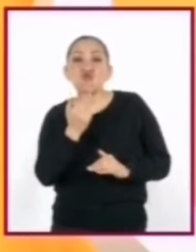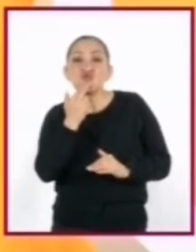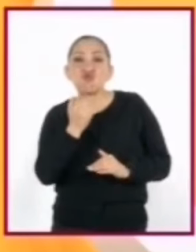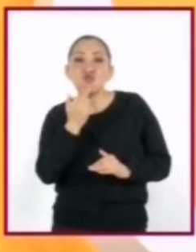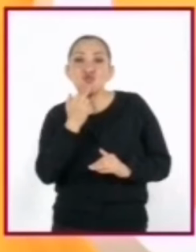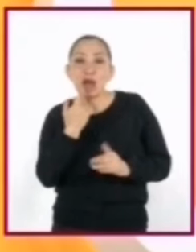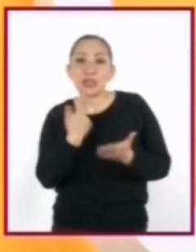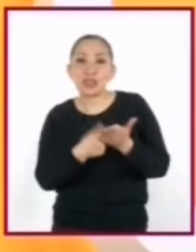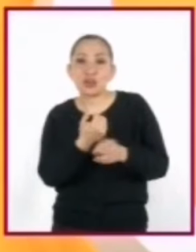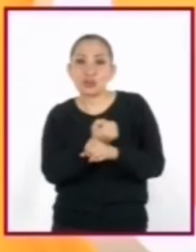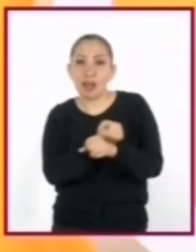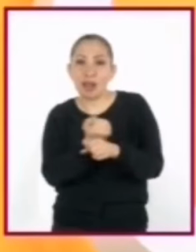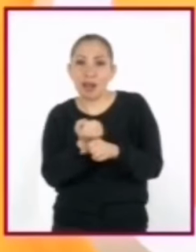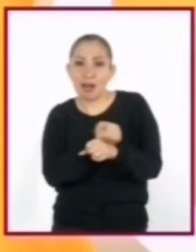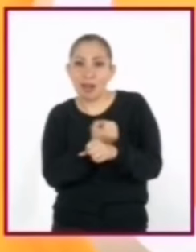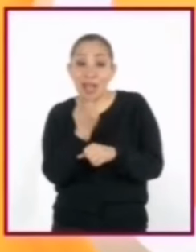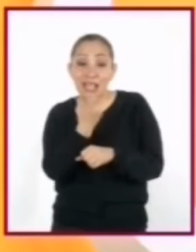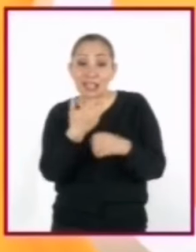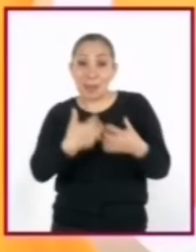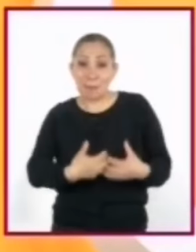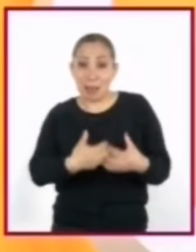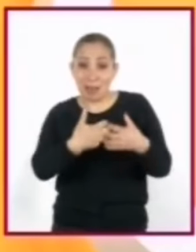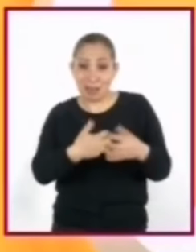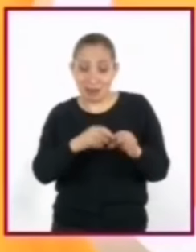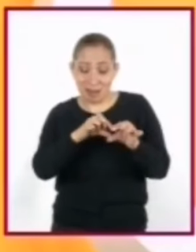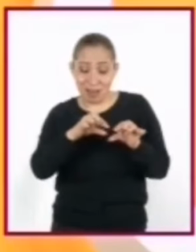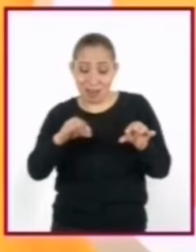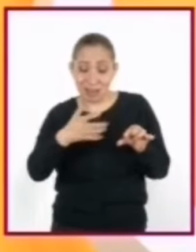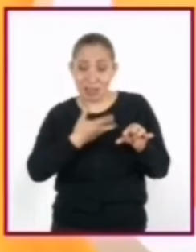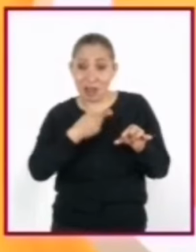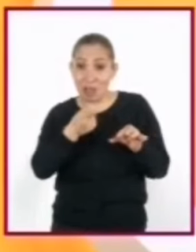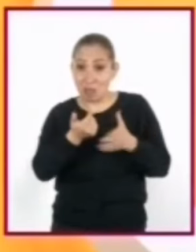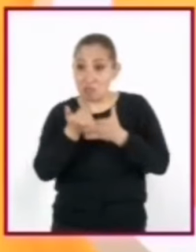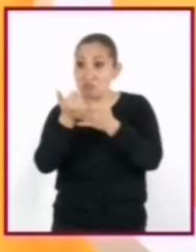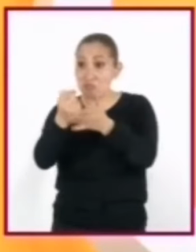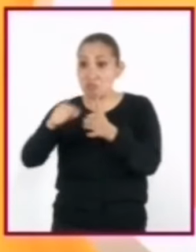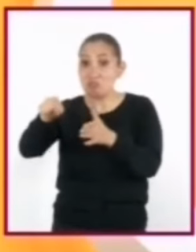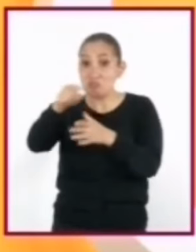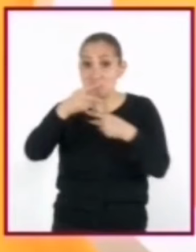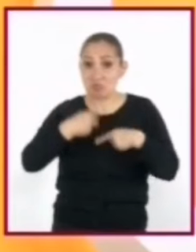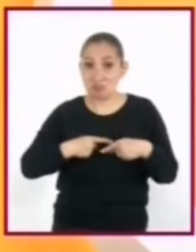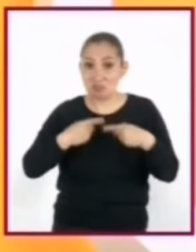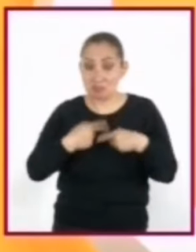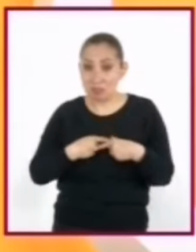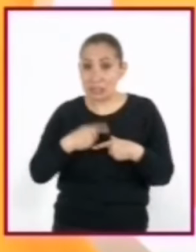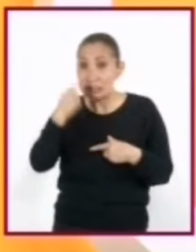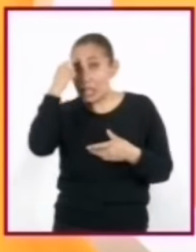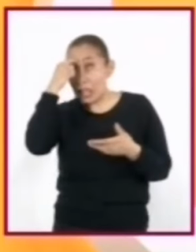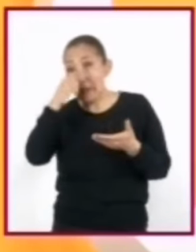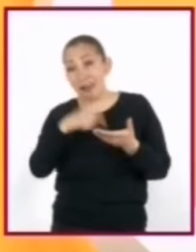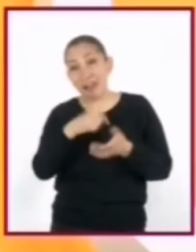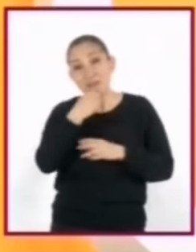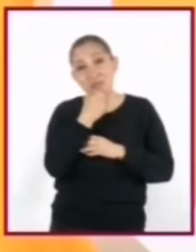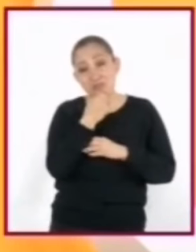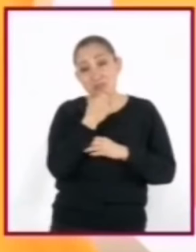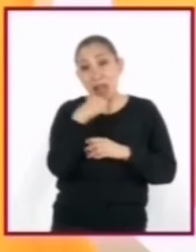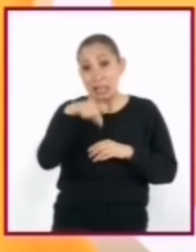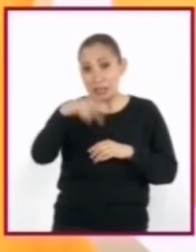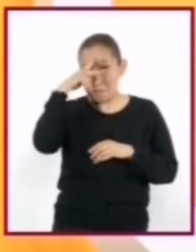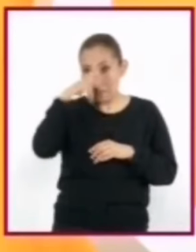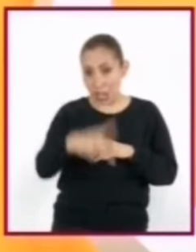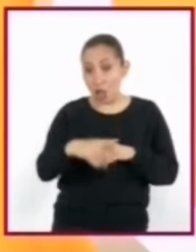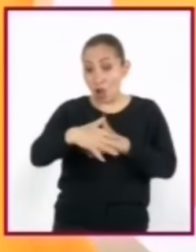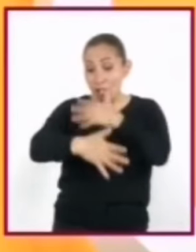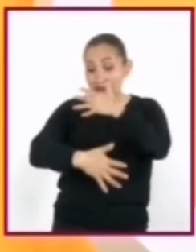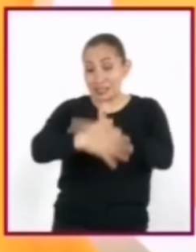la sangre. Este aparato médico tiene un gran impacto social, pues se estima que en México